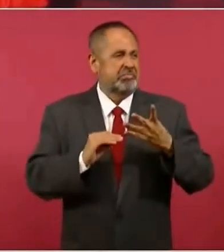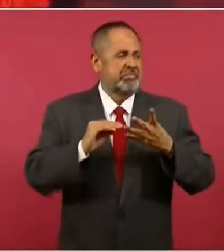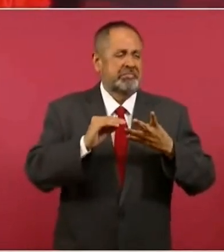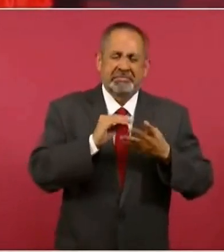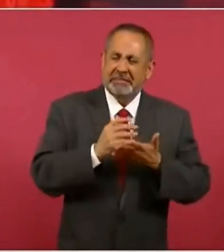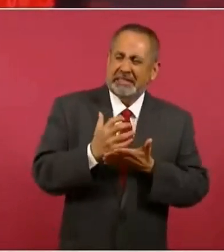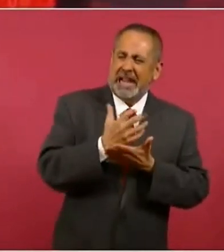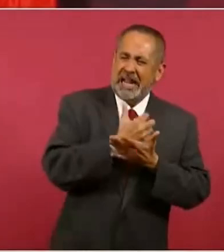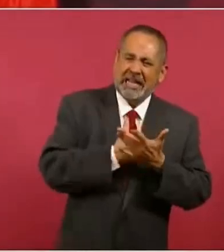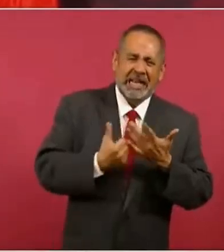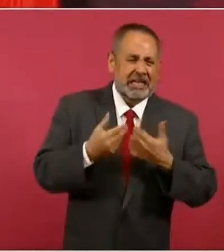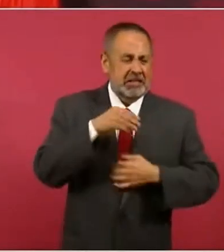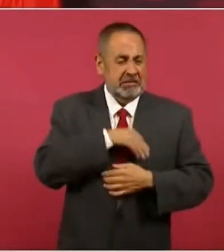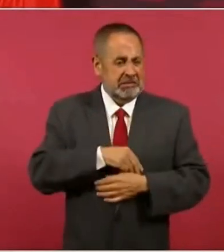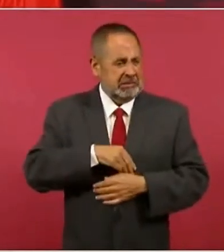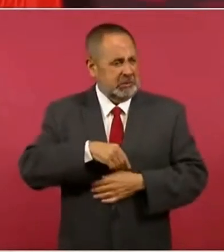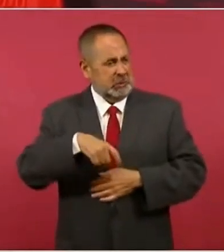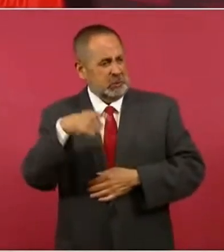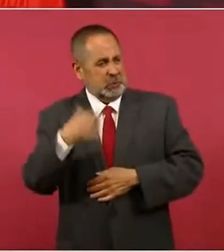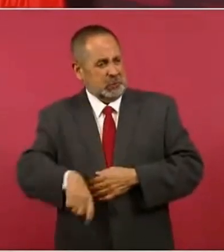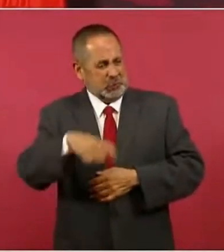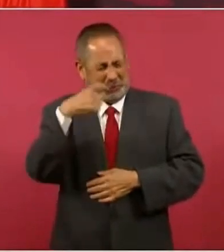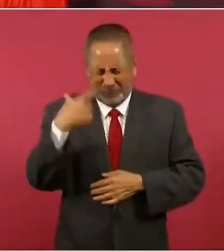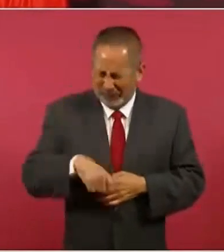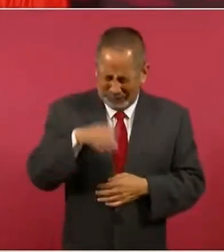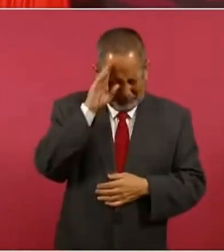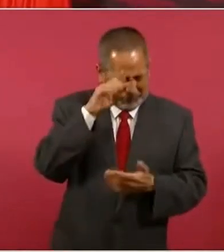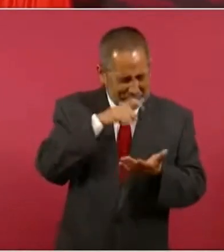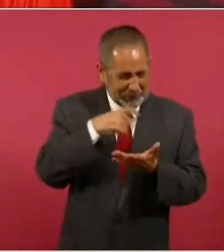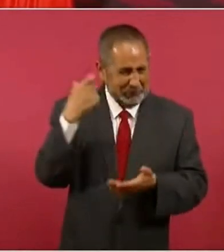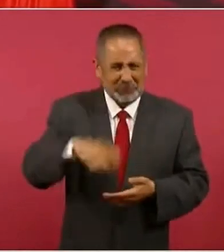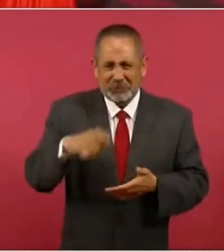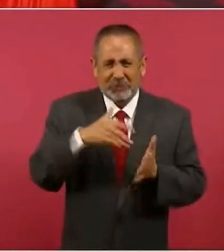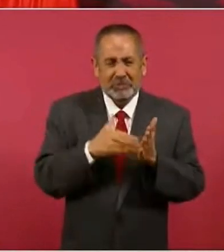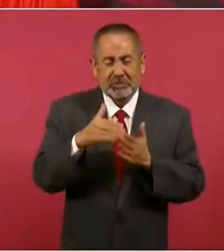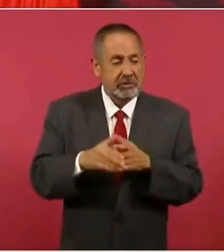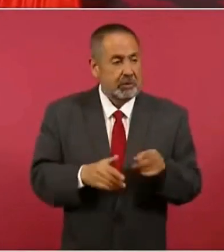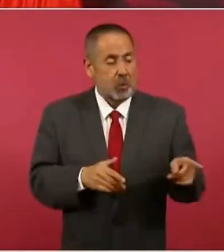hecho de la noche a la mañana inmensamente rico